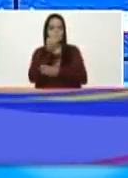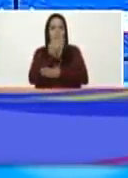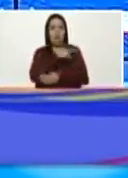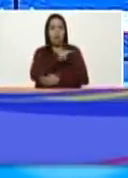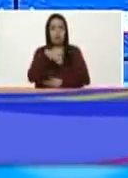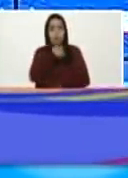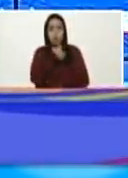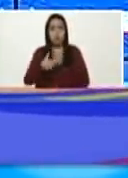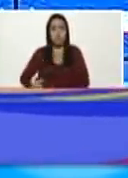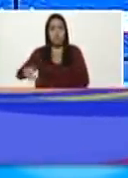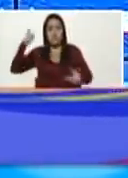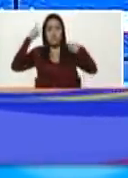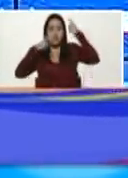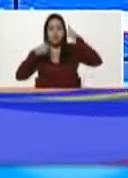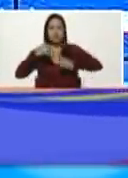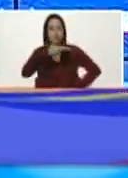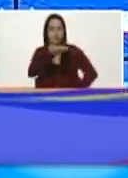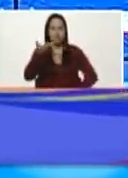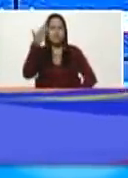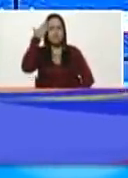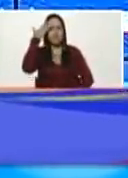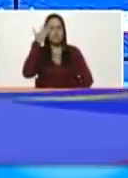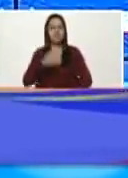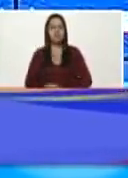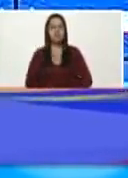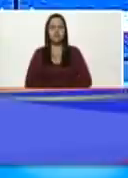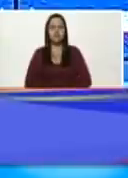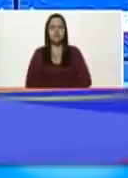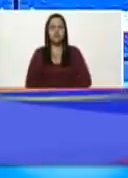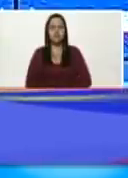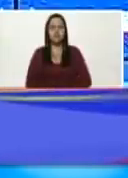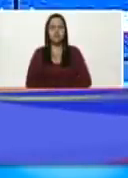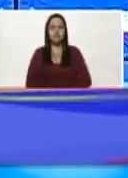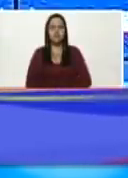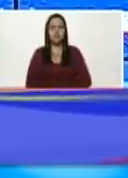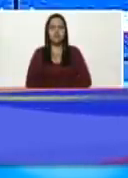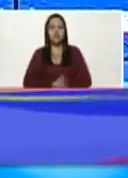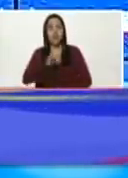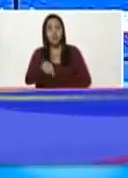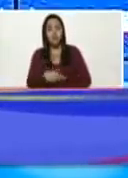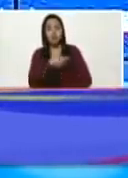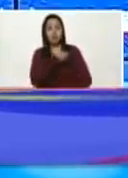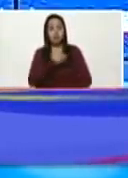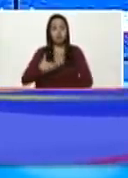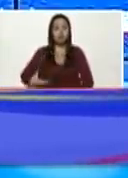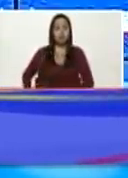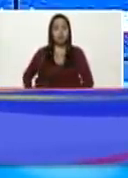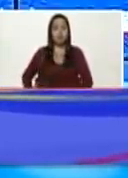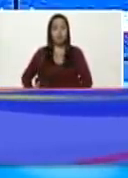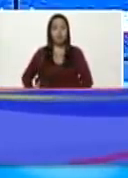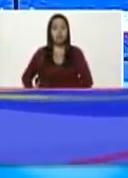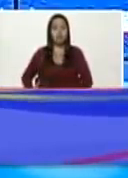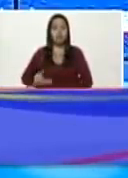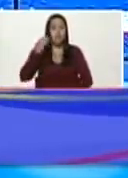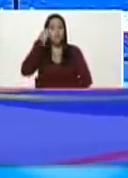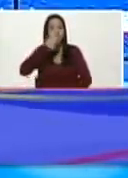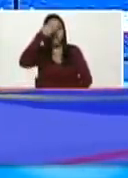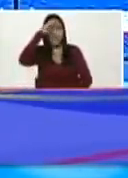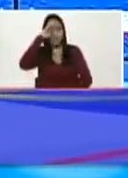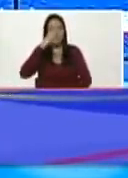comandante Hugo Chávez, como saben ustedes, y por el comandante en jefe Fidel Castro Ruz. Los dos gigantes